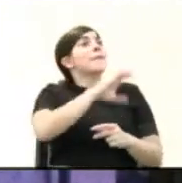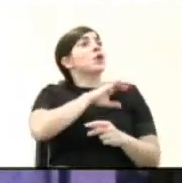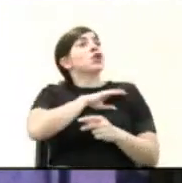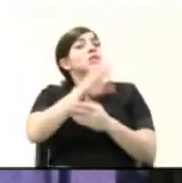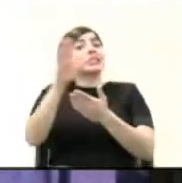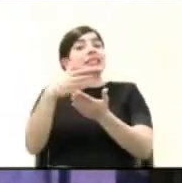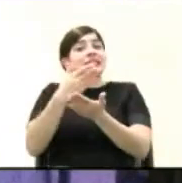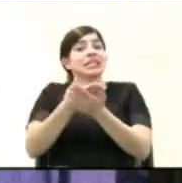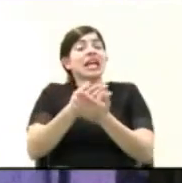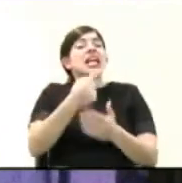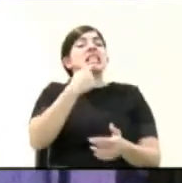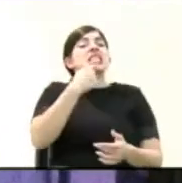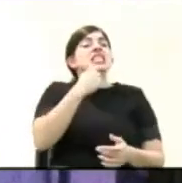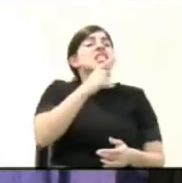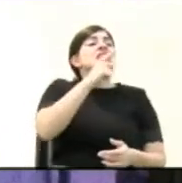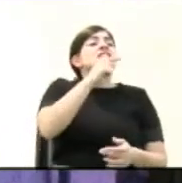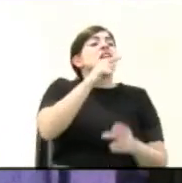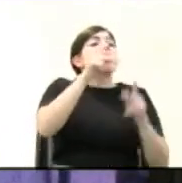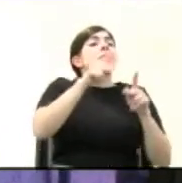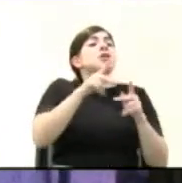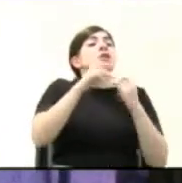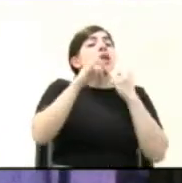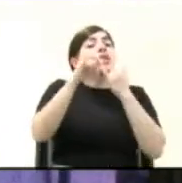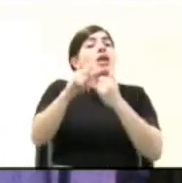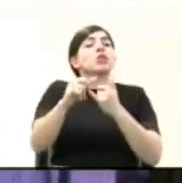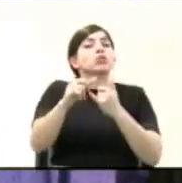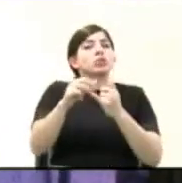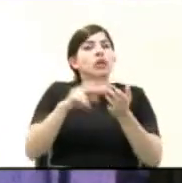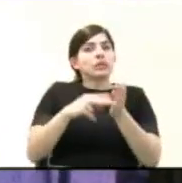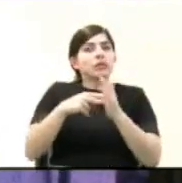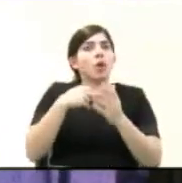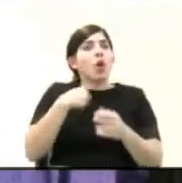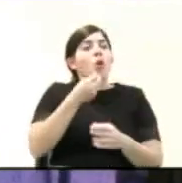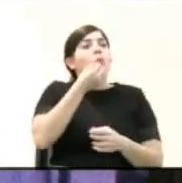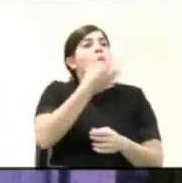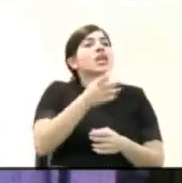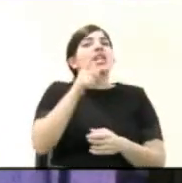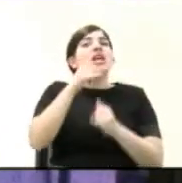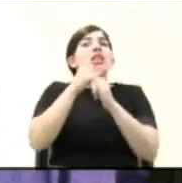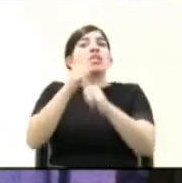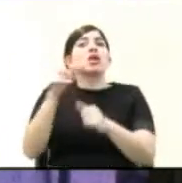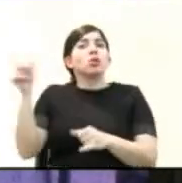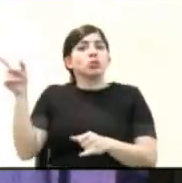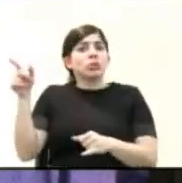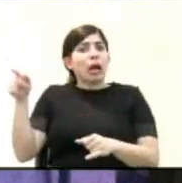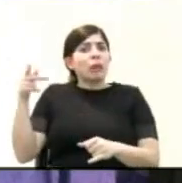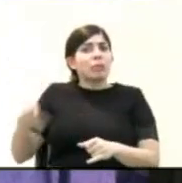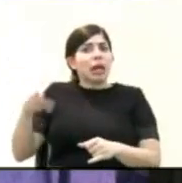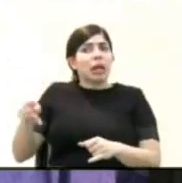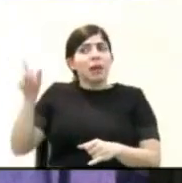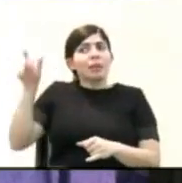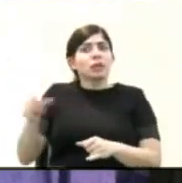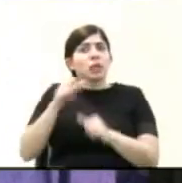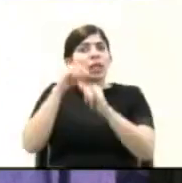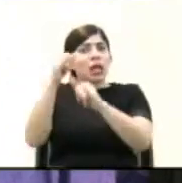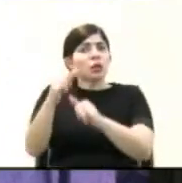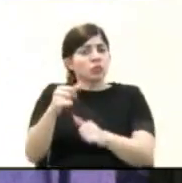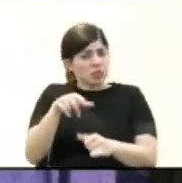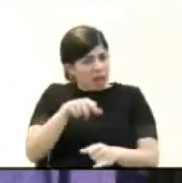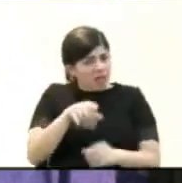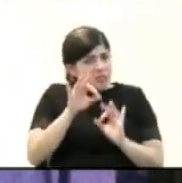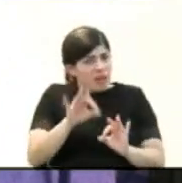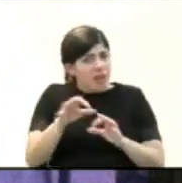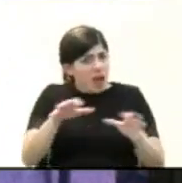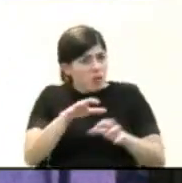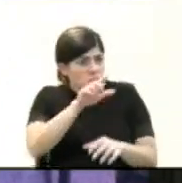policías dicen quiénes son las personas que los denunciaron y los ponen en riesgo. ¿Es este el procedimiento real para actuar en la fuerza